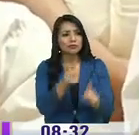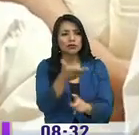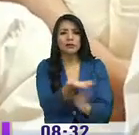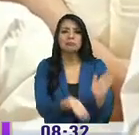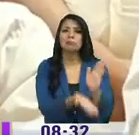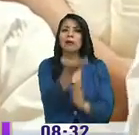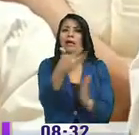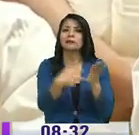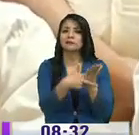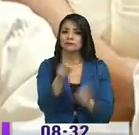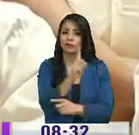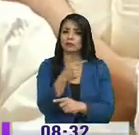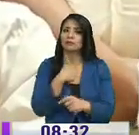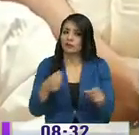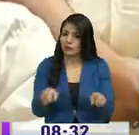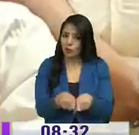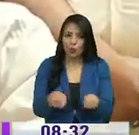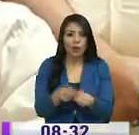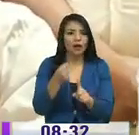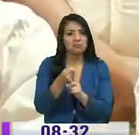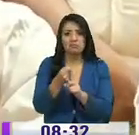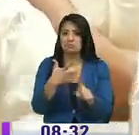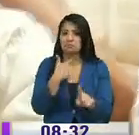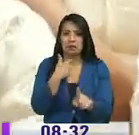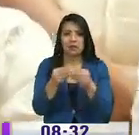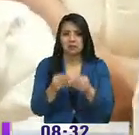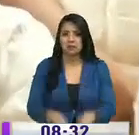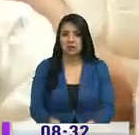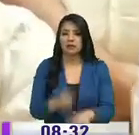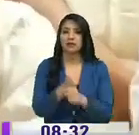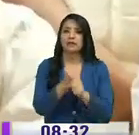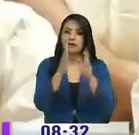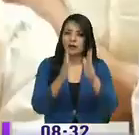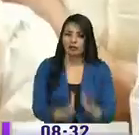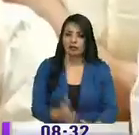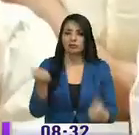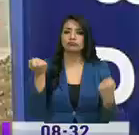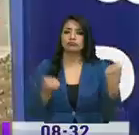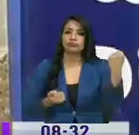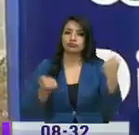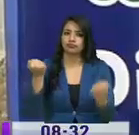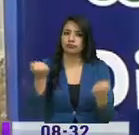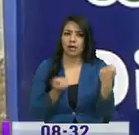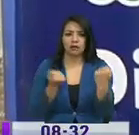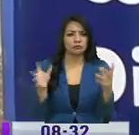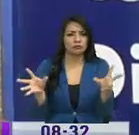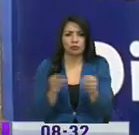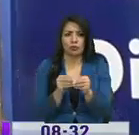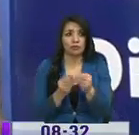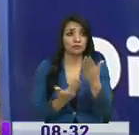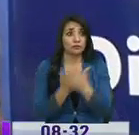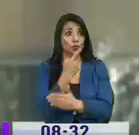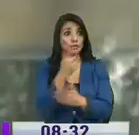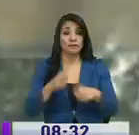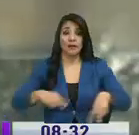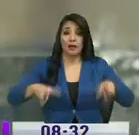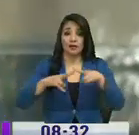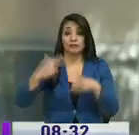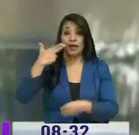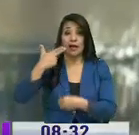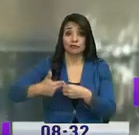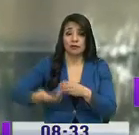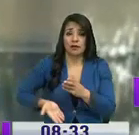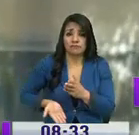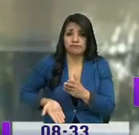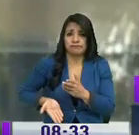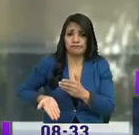subida, a nosotros nos impacta los trabajadores, los choferes. Los nuevos precios, que son al final un